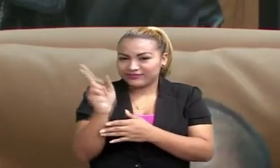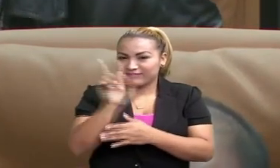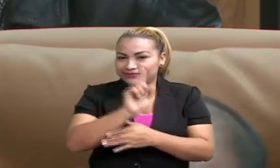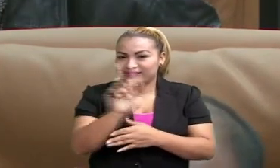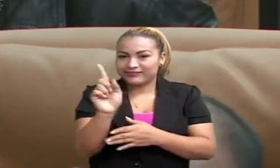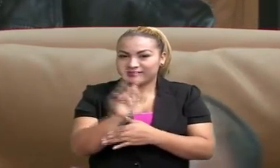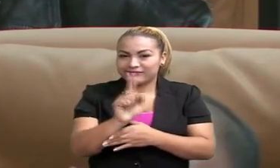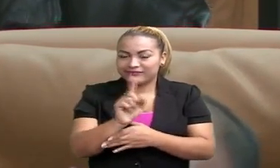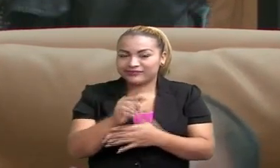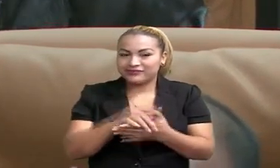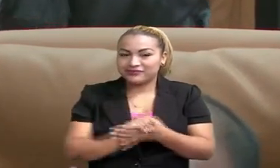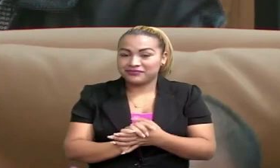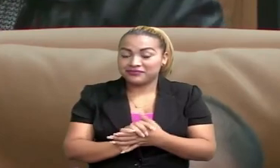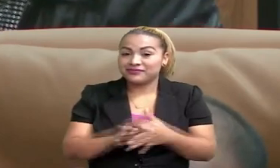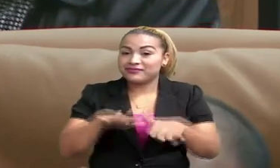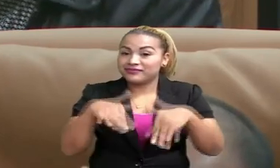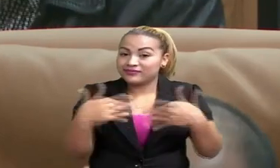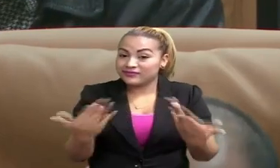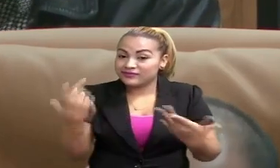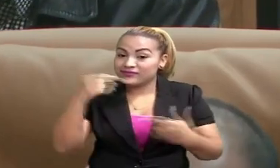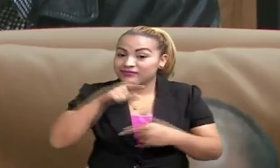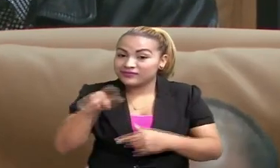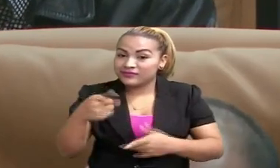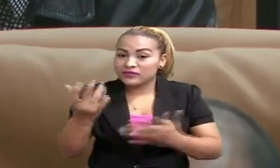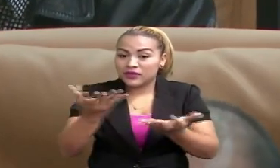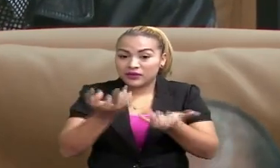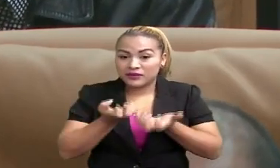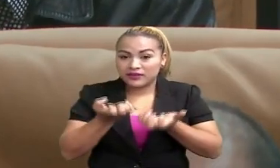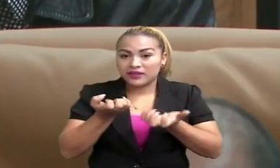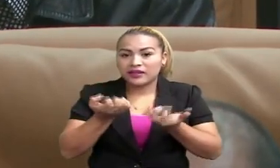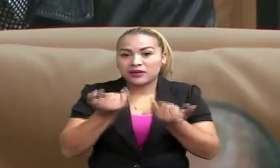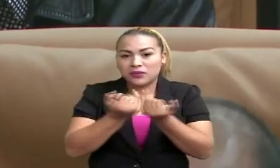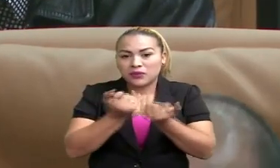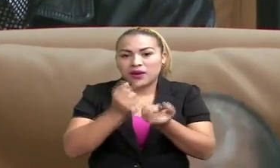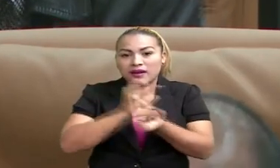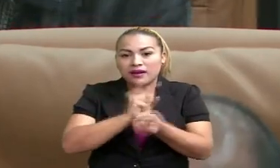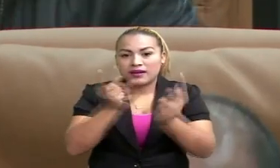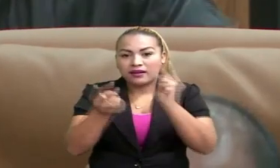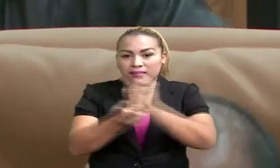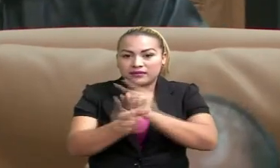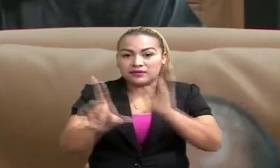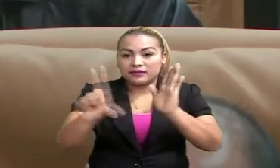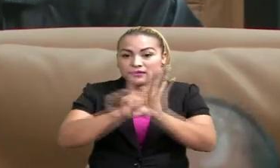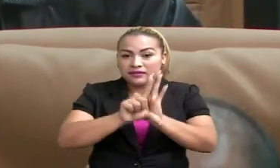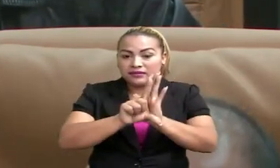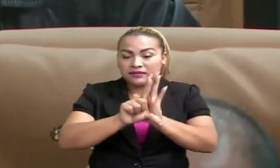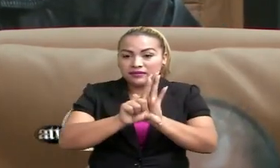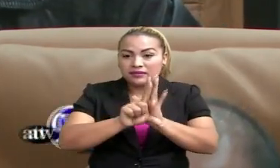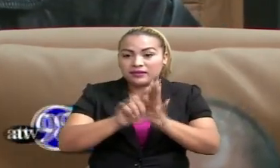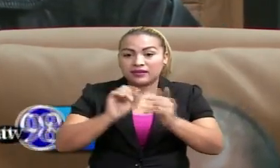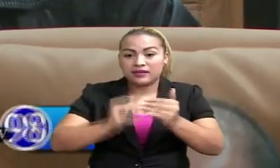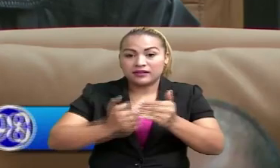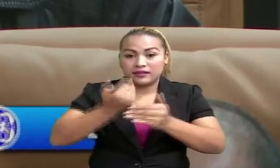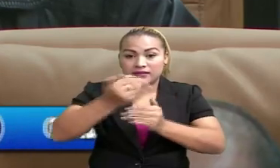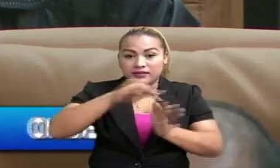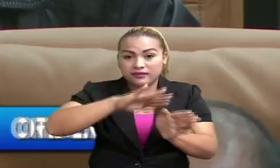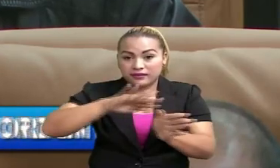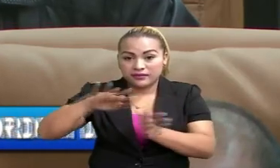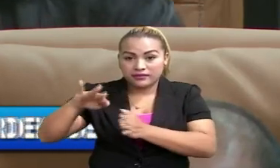Eso es lo que quiere corregir esta reforma fiscal. Luego de eso,